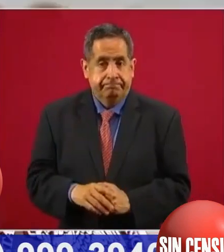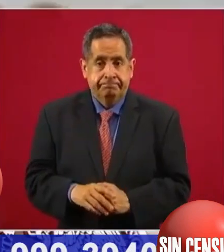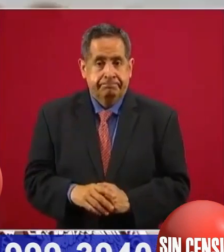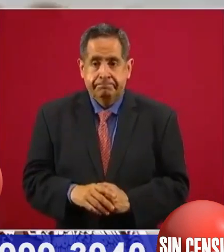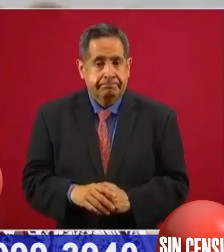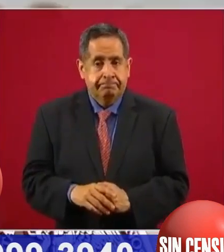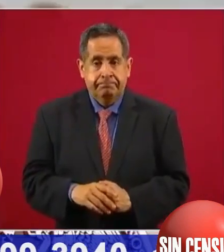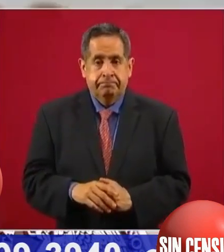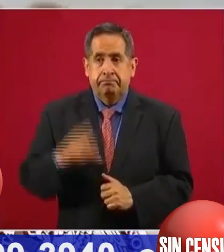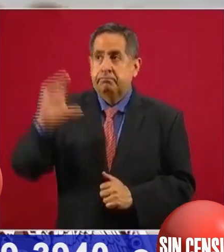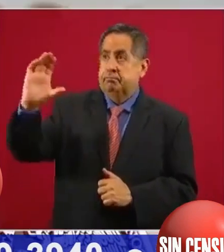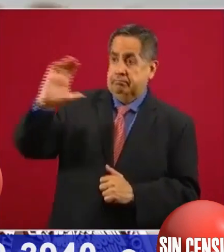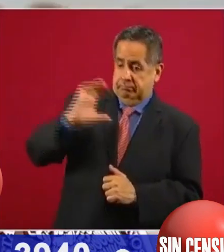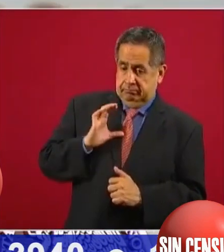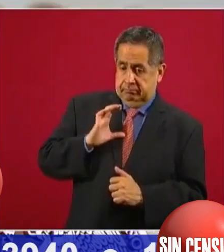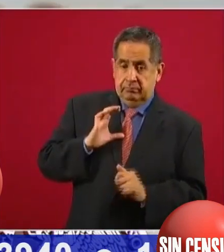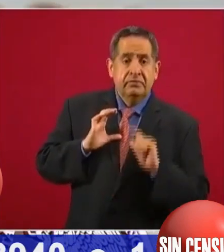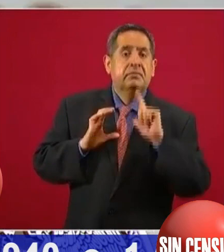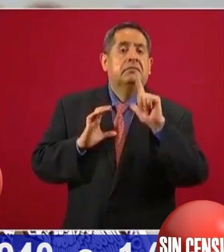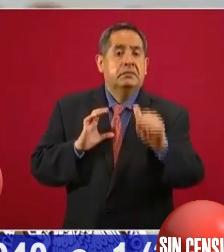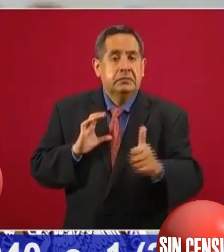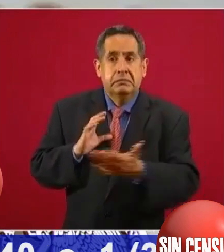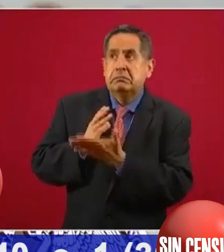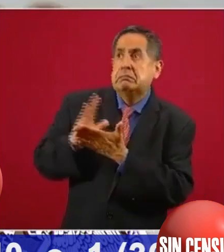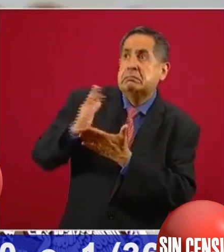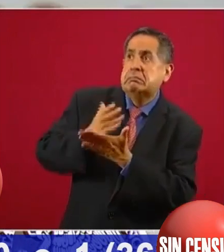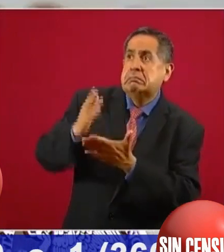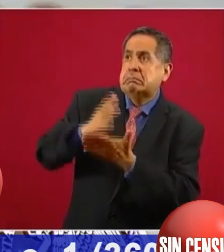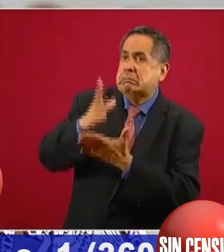la deuda nos hunde. O sea,